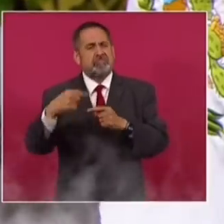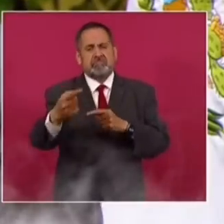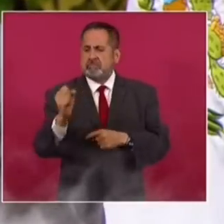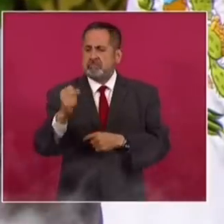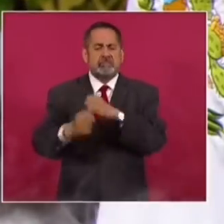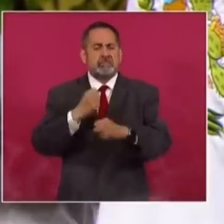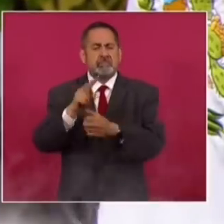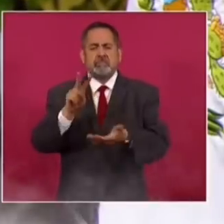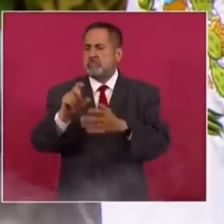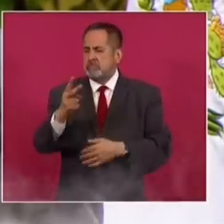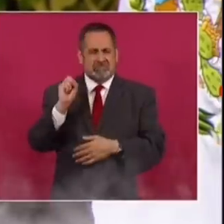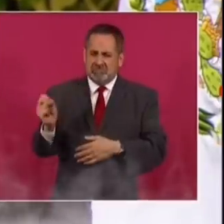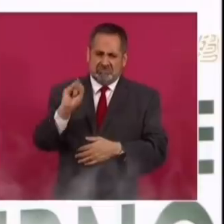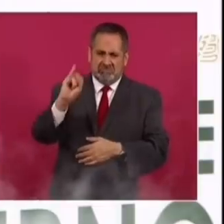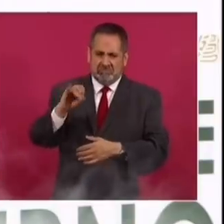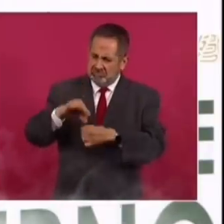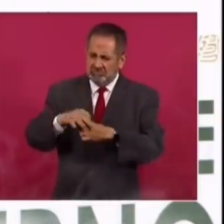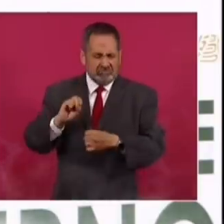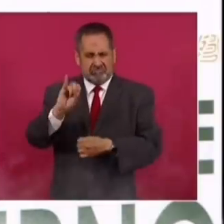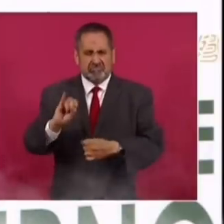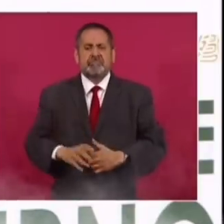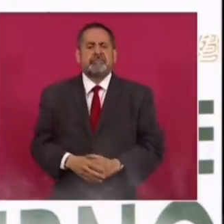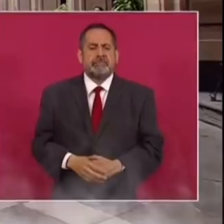finales de septiembre del 2024